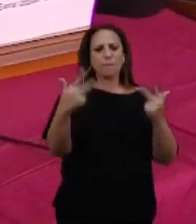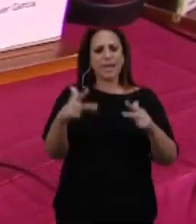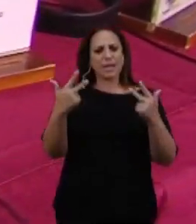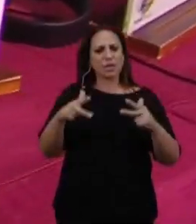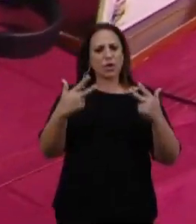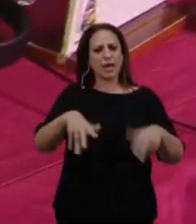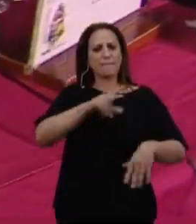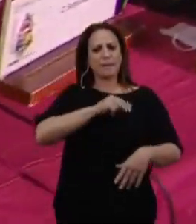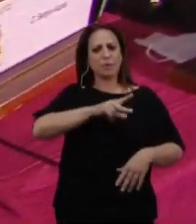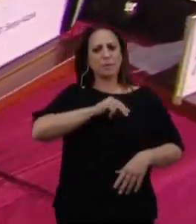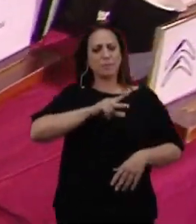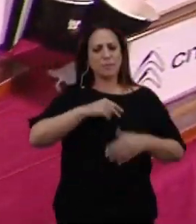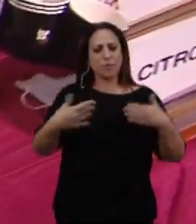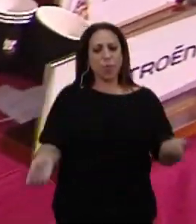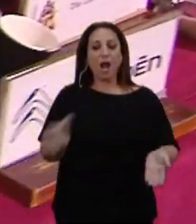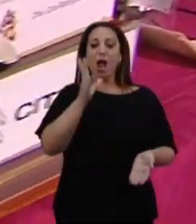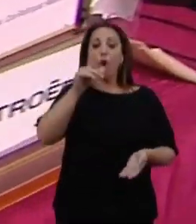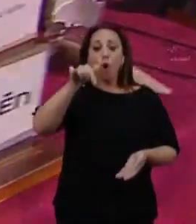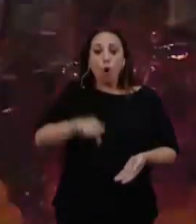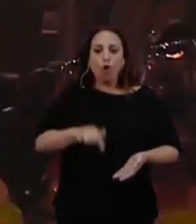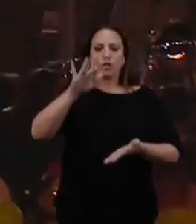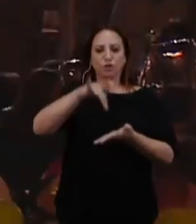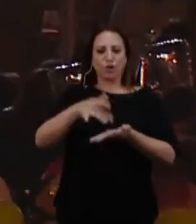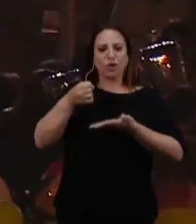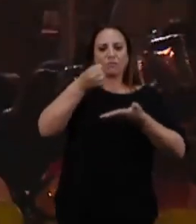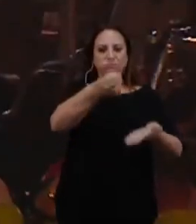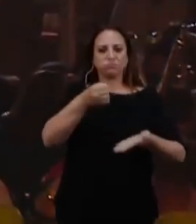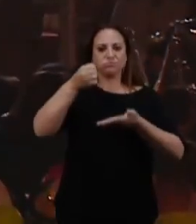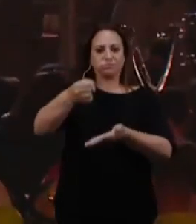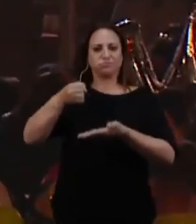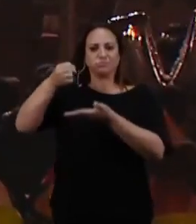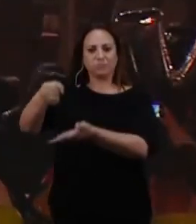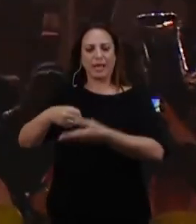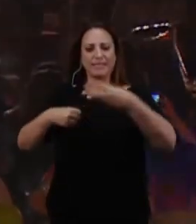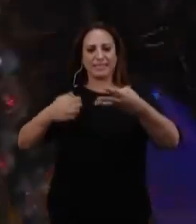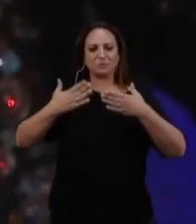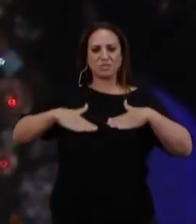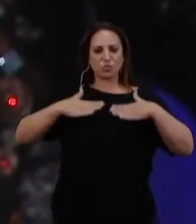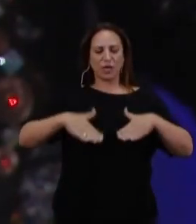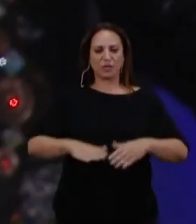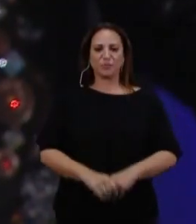y ahora hay que hacer entrega de estos tres premios de vestuario.